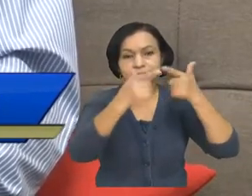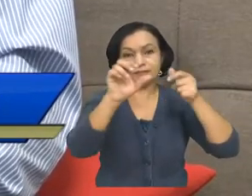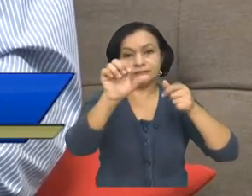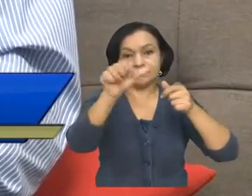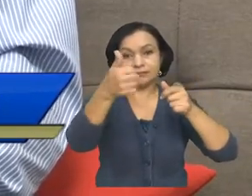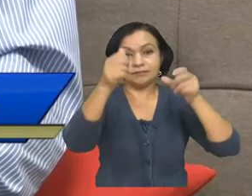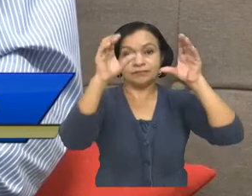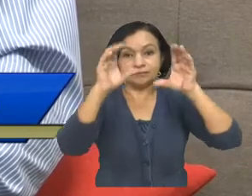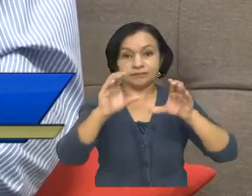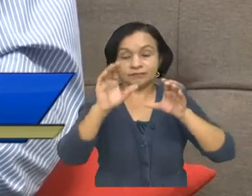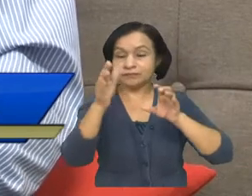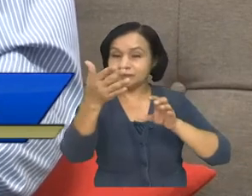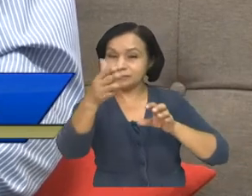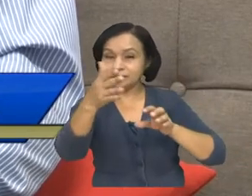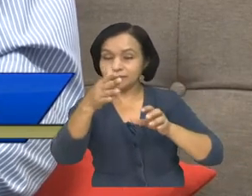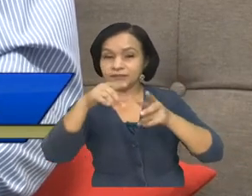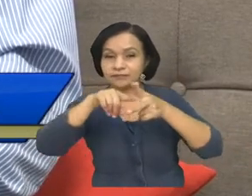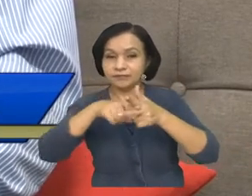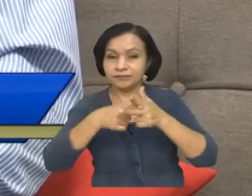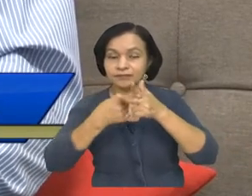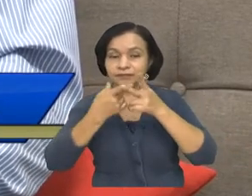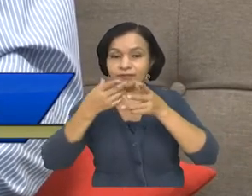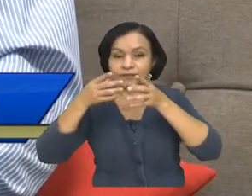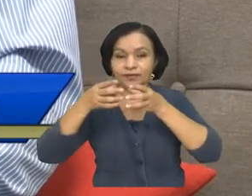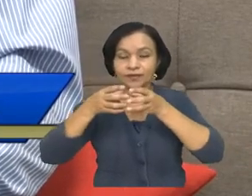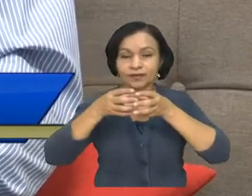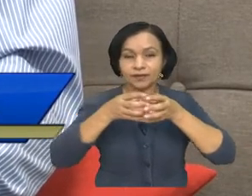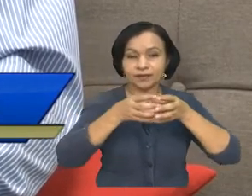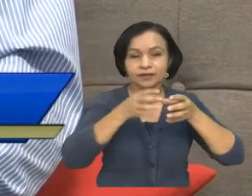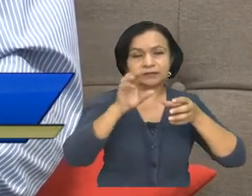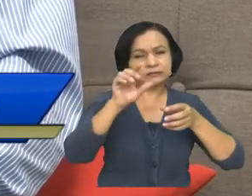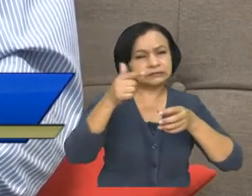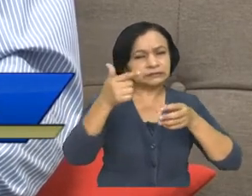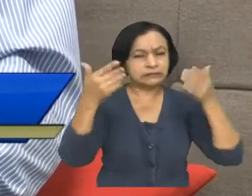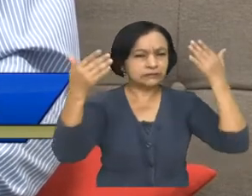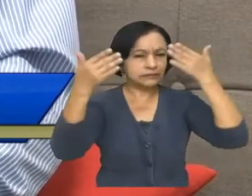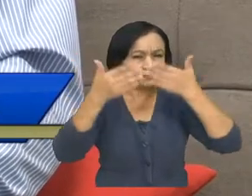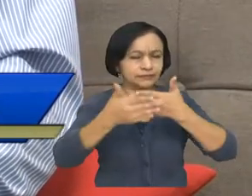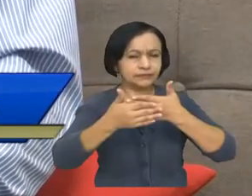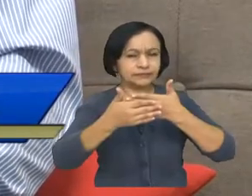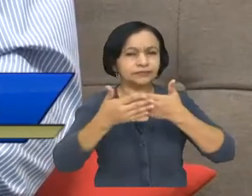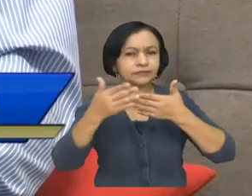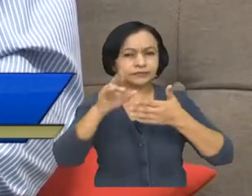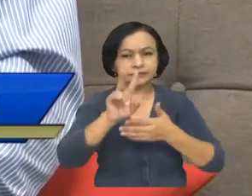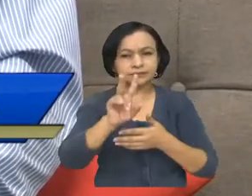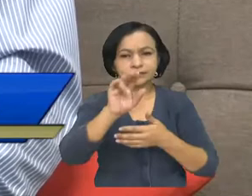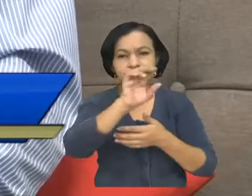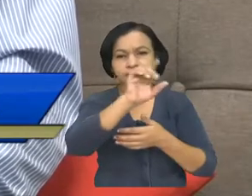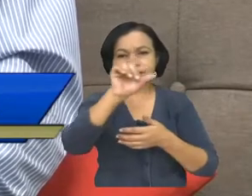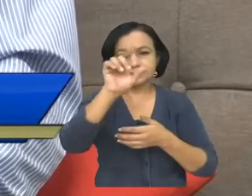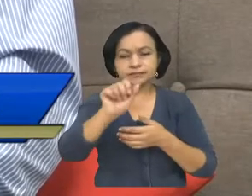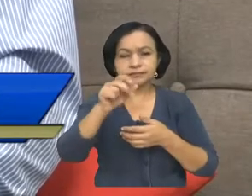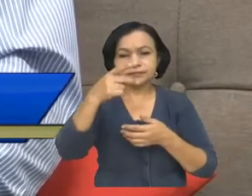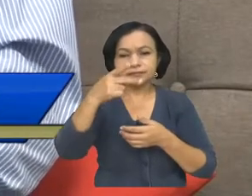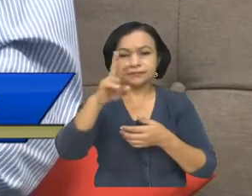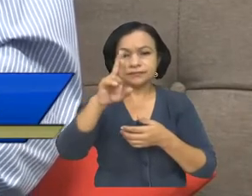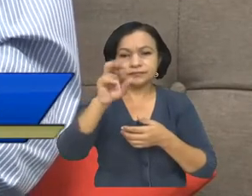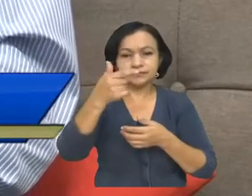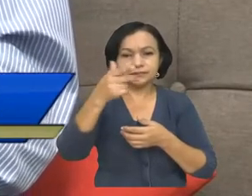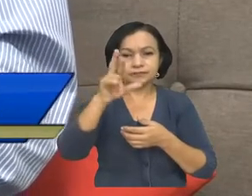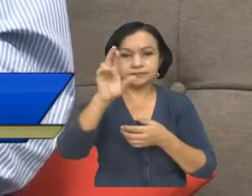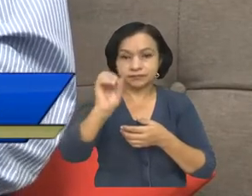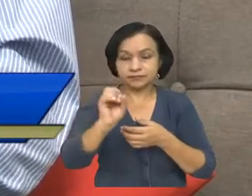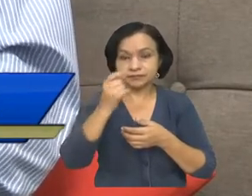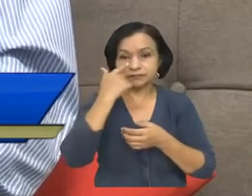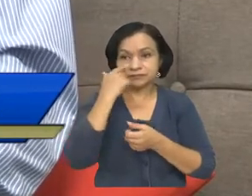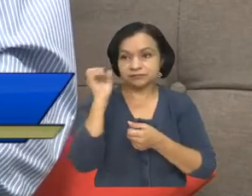todo. Uh-huh. Ahí, yo creo que en Villa Progreso pasamos como a las 7 nuevamente de la noche. Nos fuimos, bueno, yo no